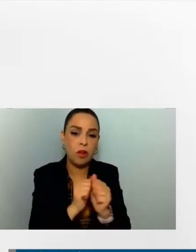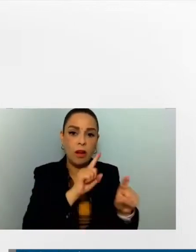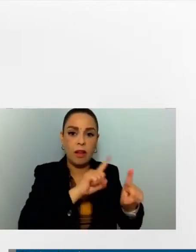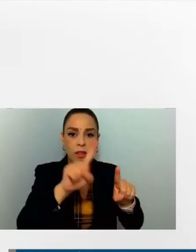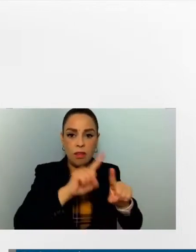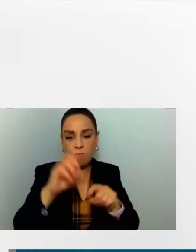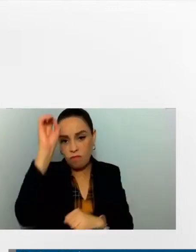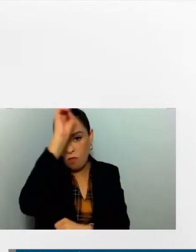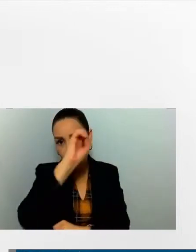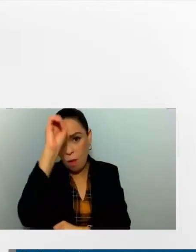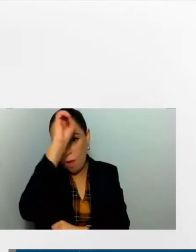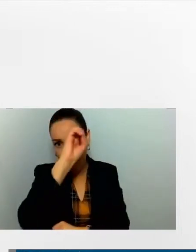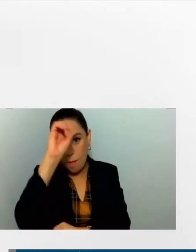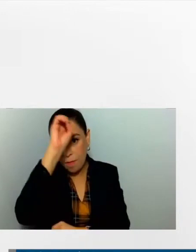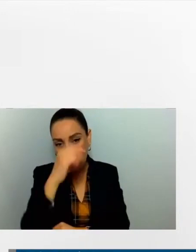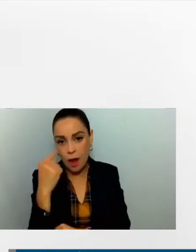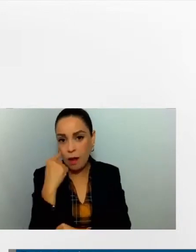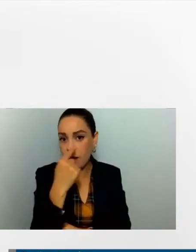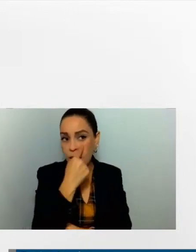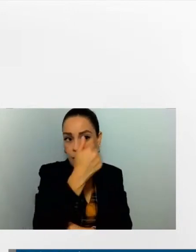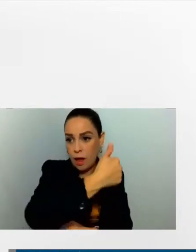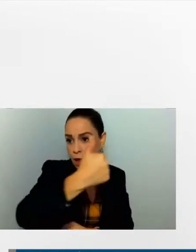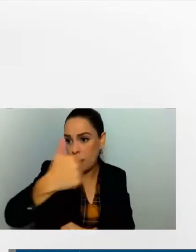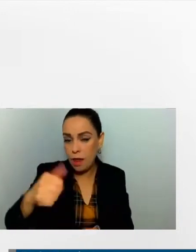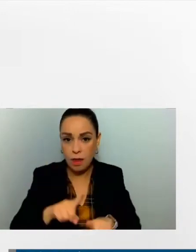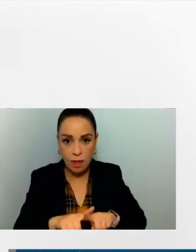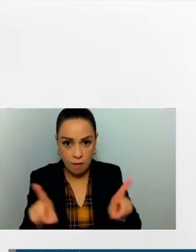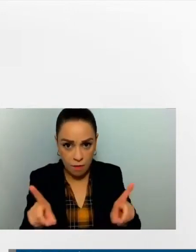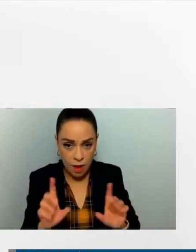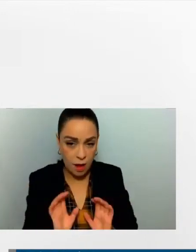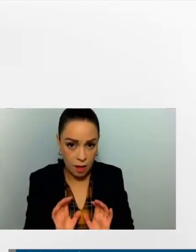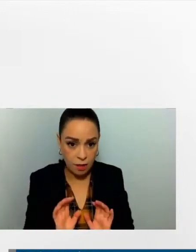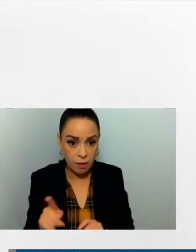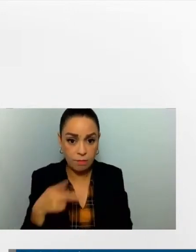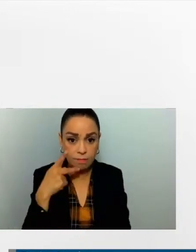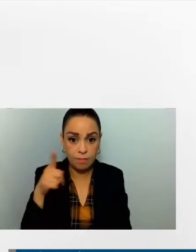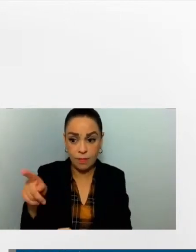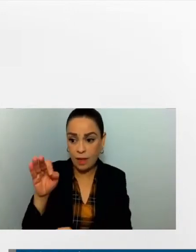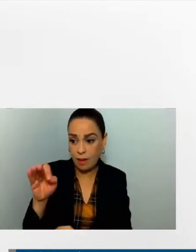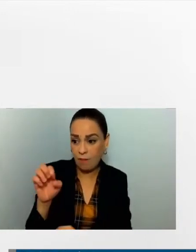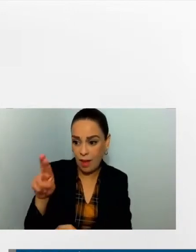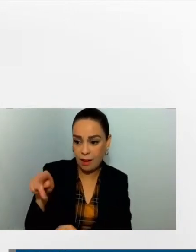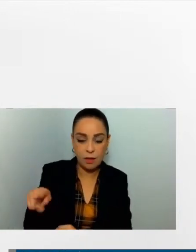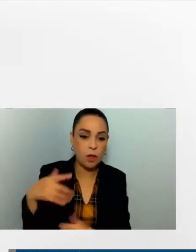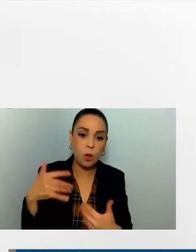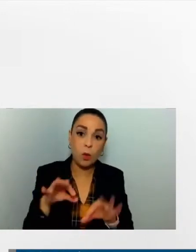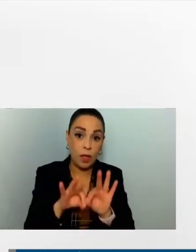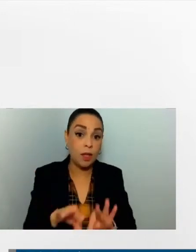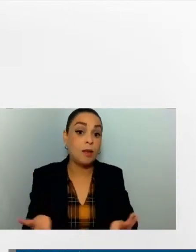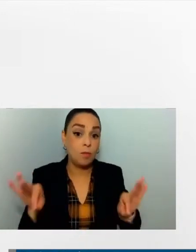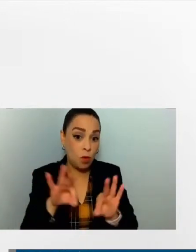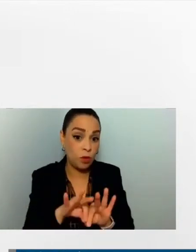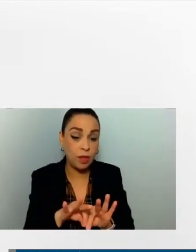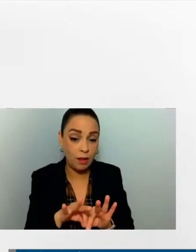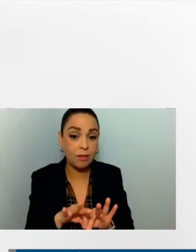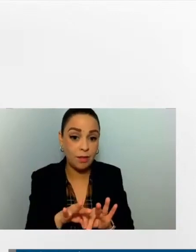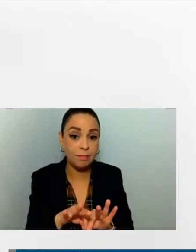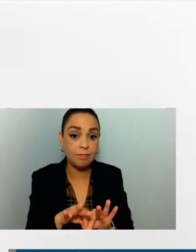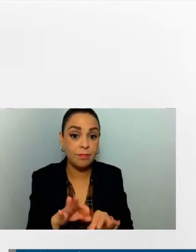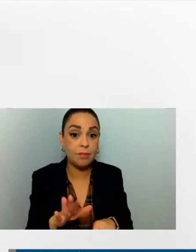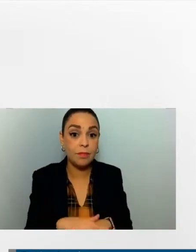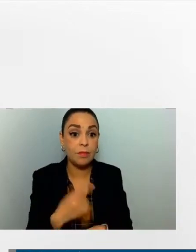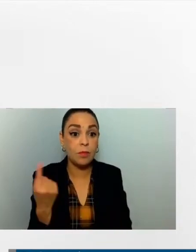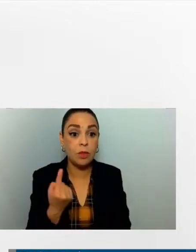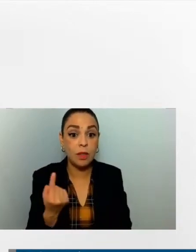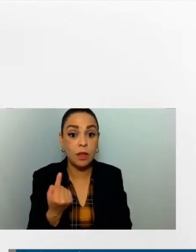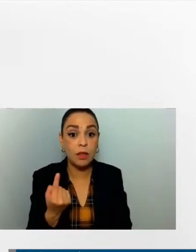yo creo que lo que nos decía Fer es una cosa muy, muy trascendental, ¿no? Estamos hablando de casos